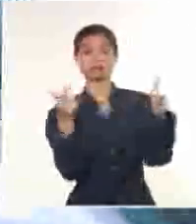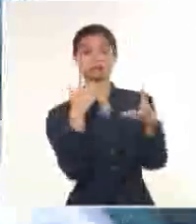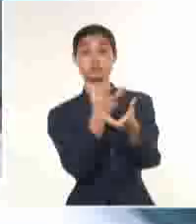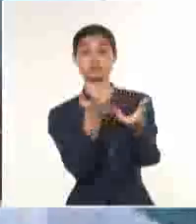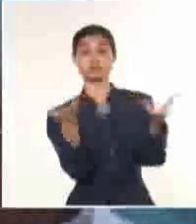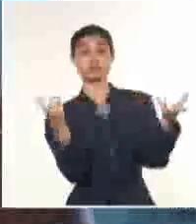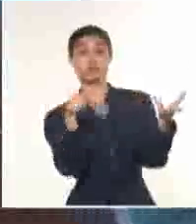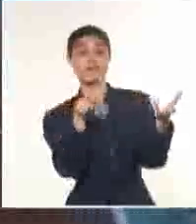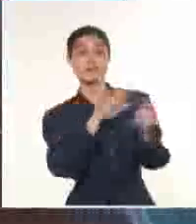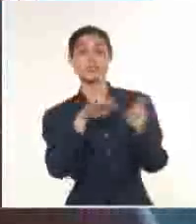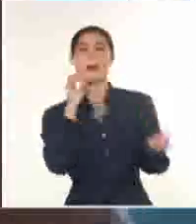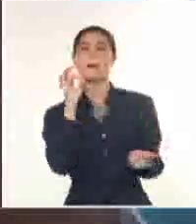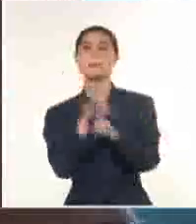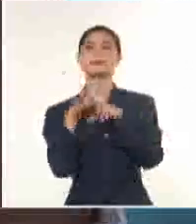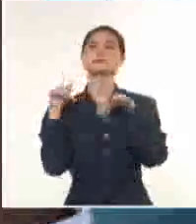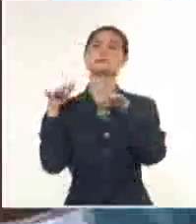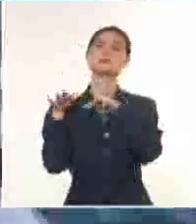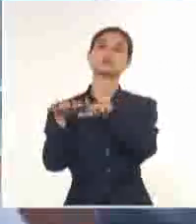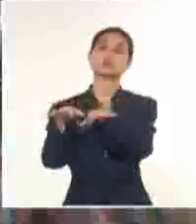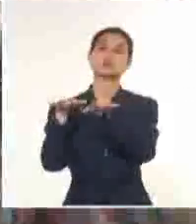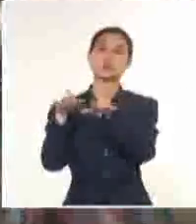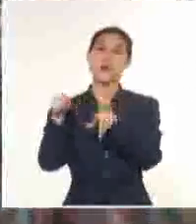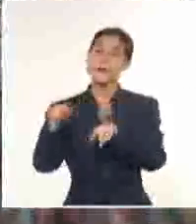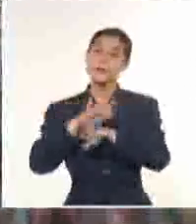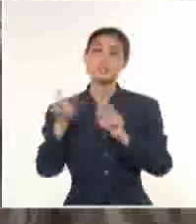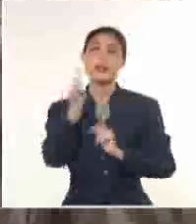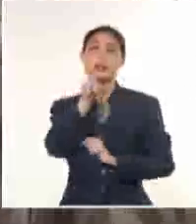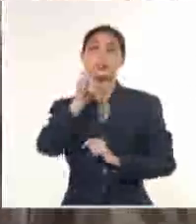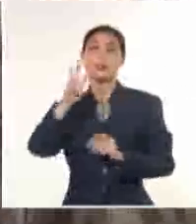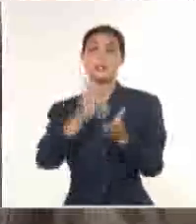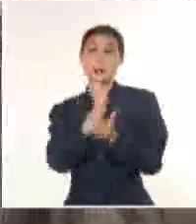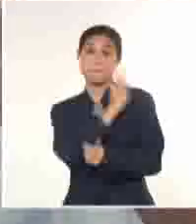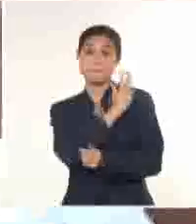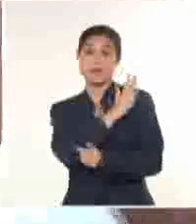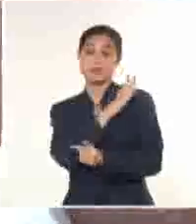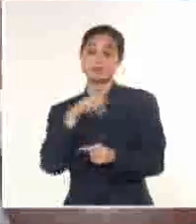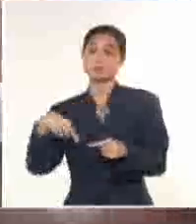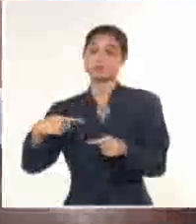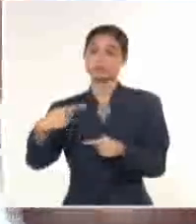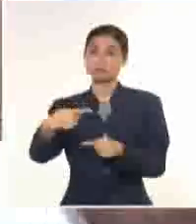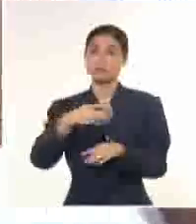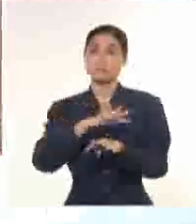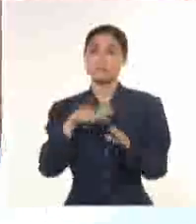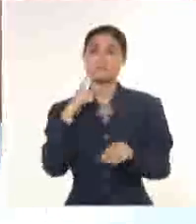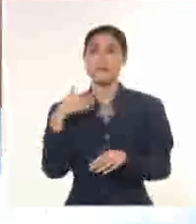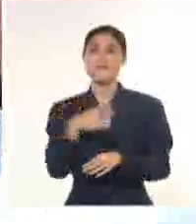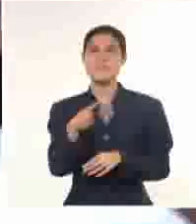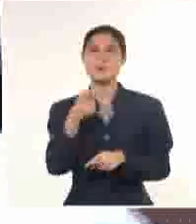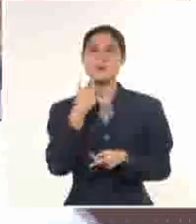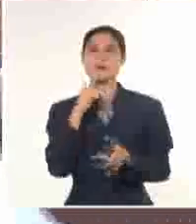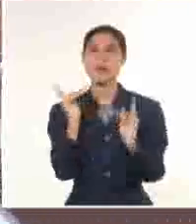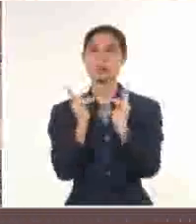tradicional peregrinación que se realiza cada 13 de marzo hasta la tumba del eterno líder de la FEU.